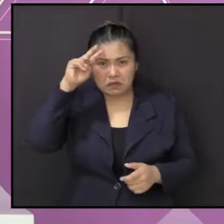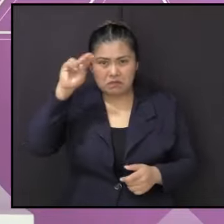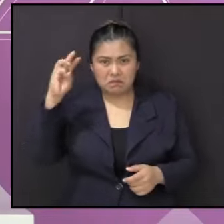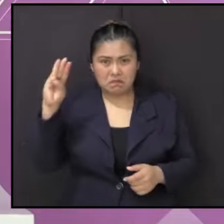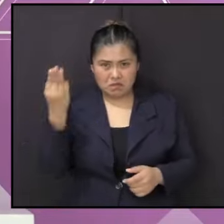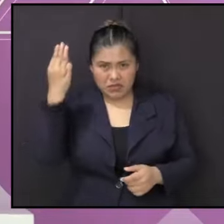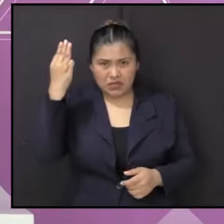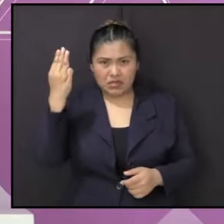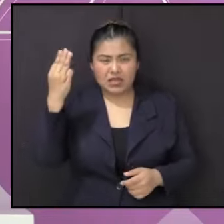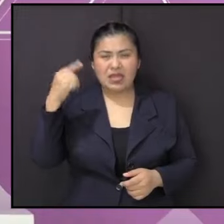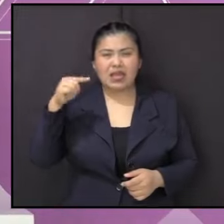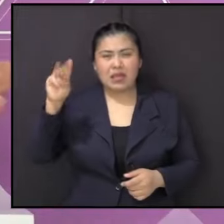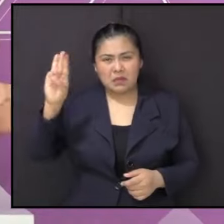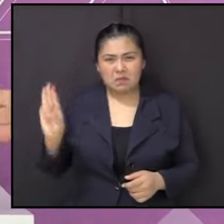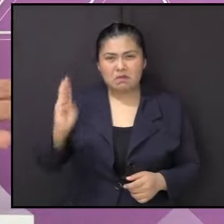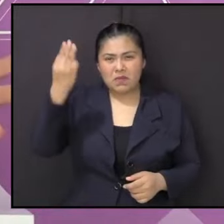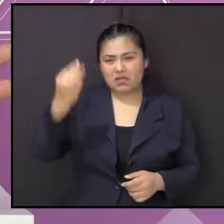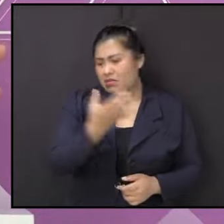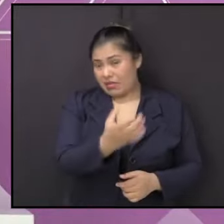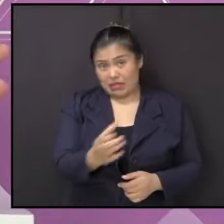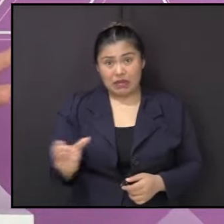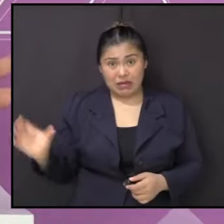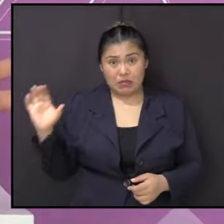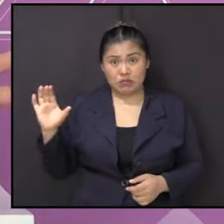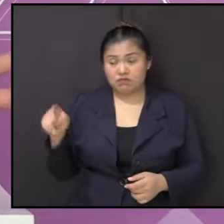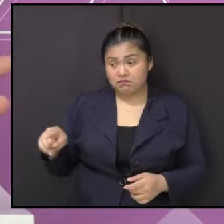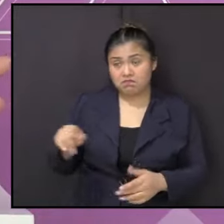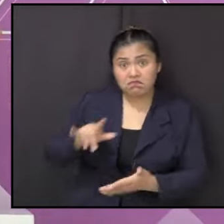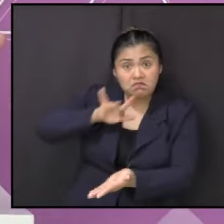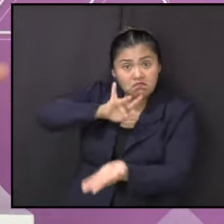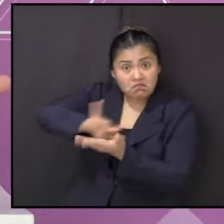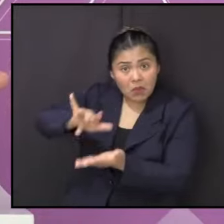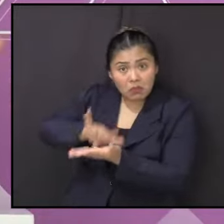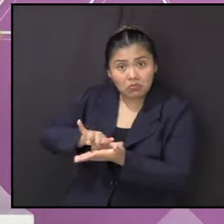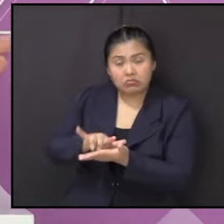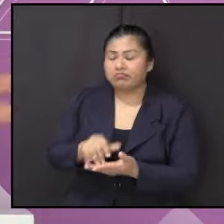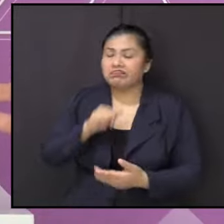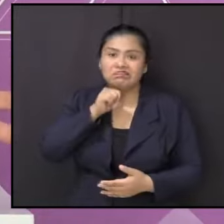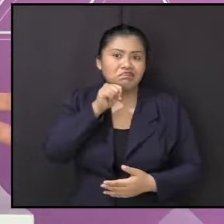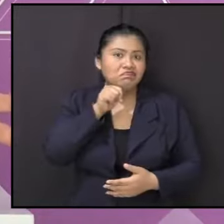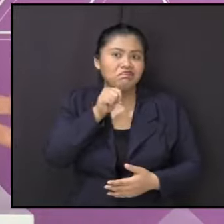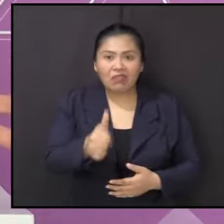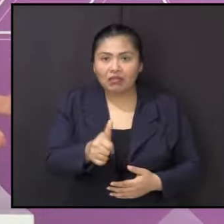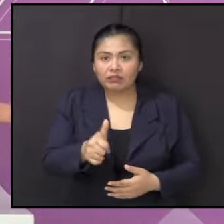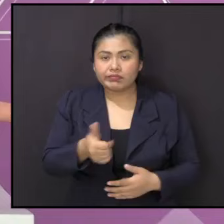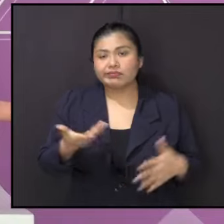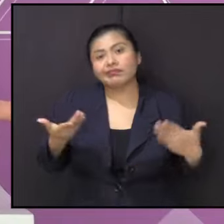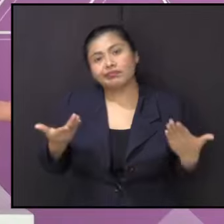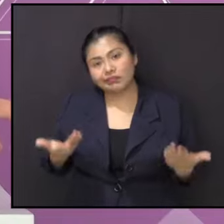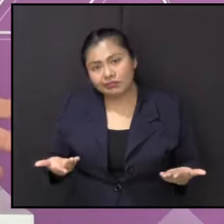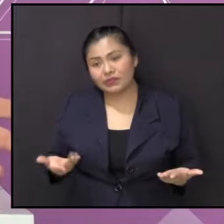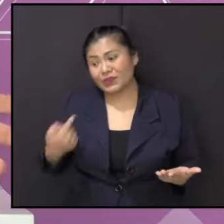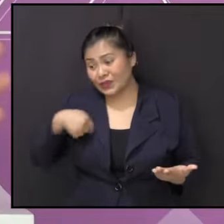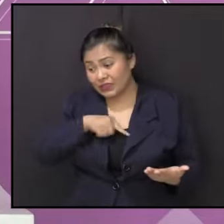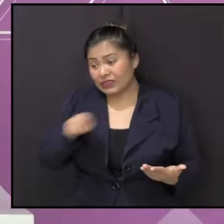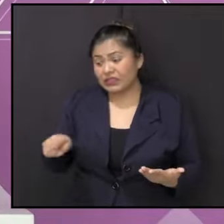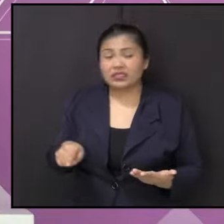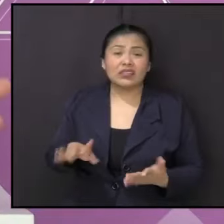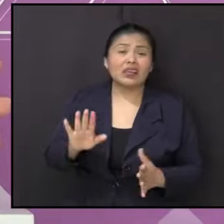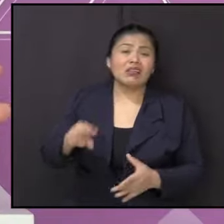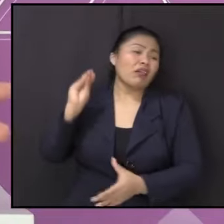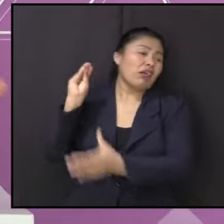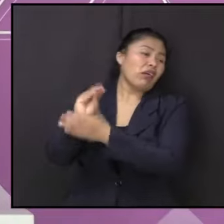parte de agropecuaria, el campo no se le ha apoyado mucho y es ahí un desarrollo económico que también estamos olvidando. El campo se le ha